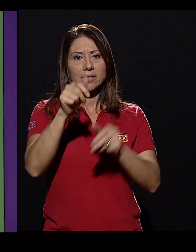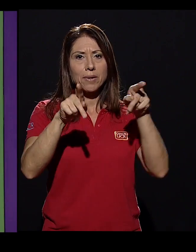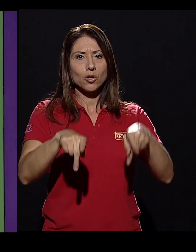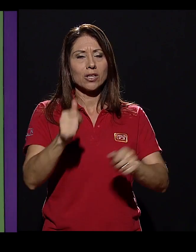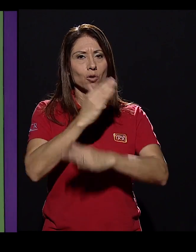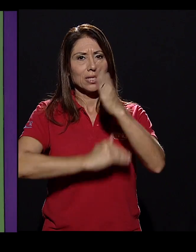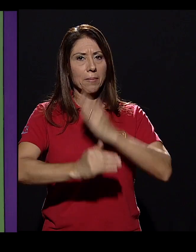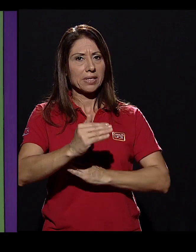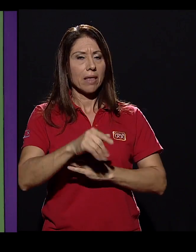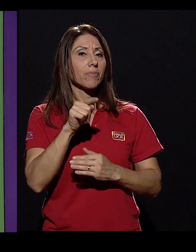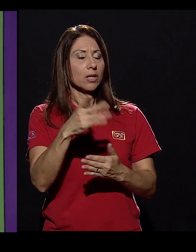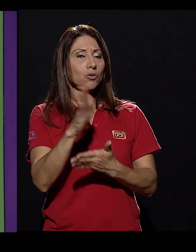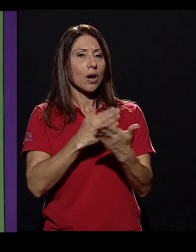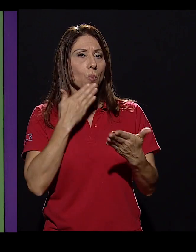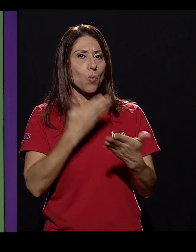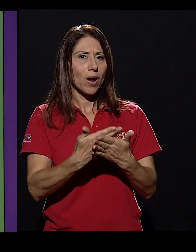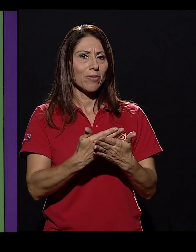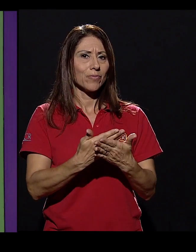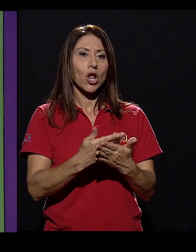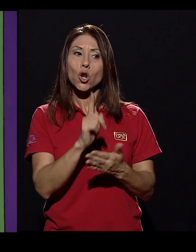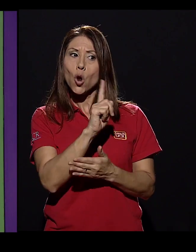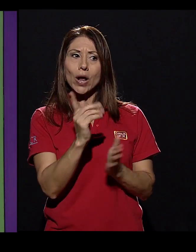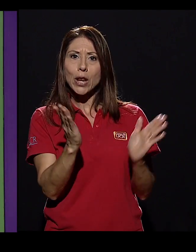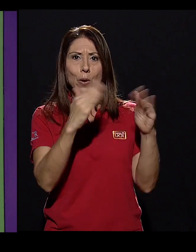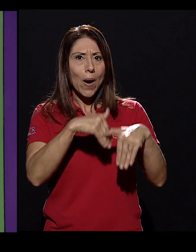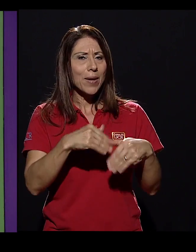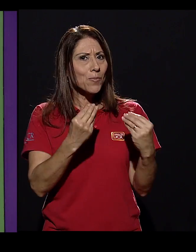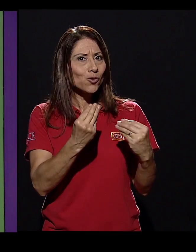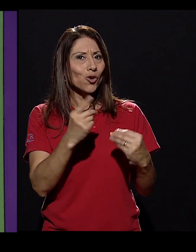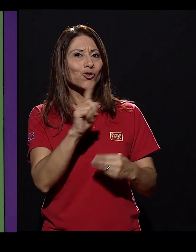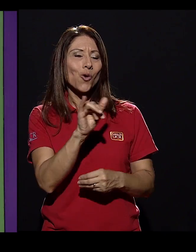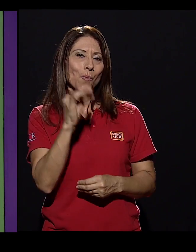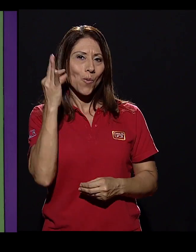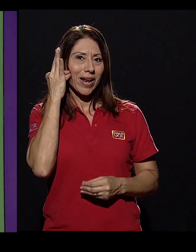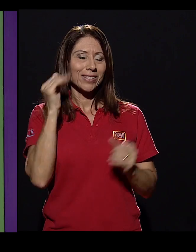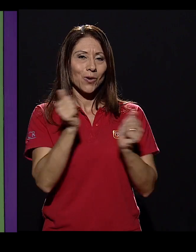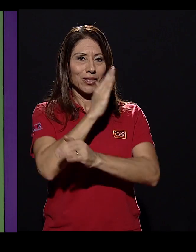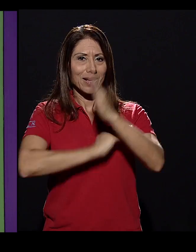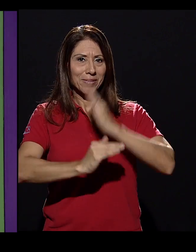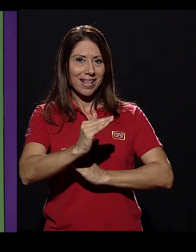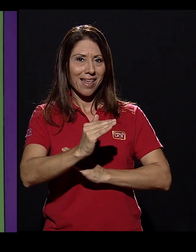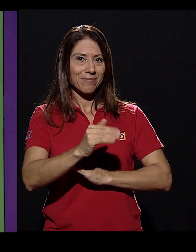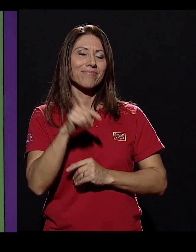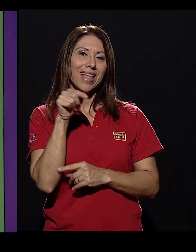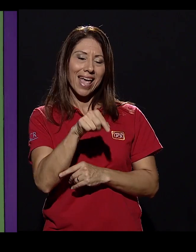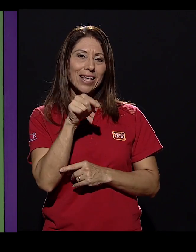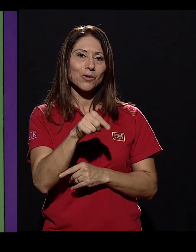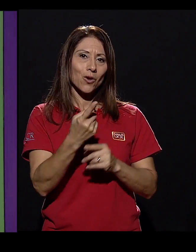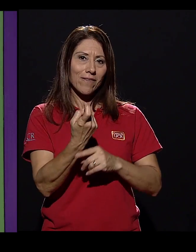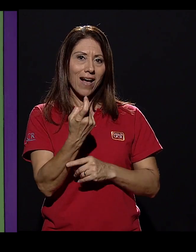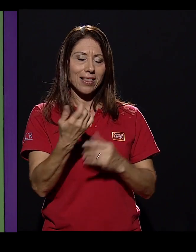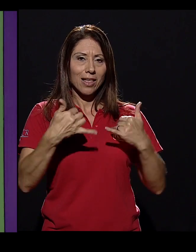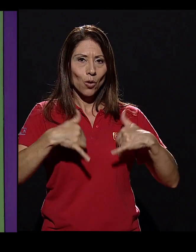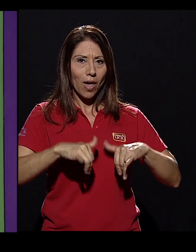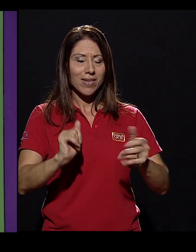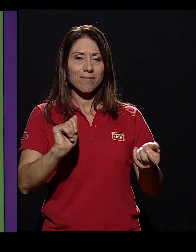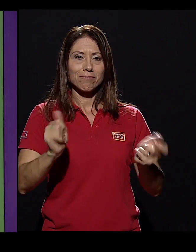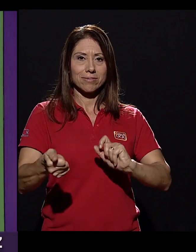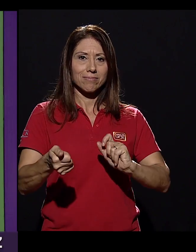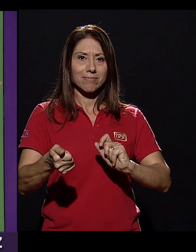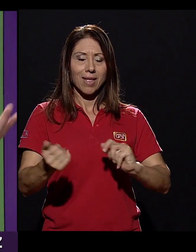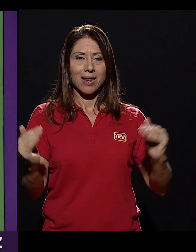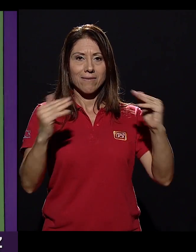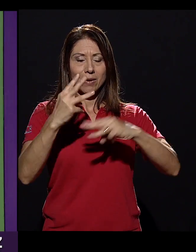discapacidad, eso ha sido muy bueno, digamos. Lo que no ha habido mucho son mujeres con discapacidad, ¿verdad? Ese es lo que nos falta